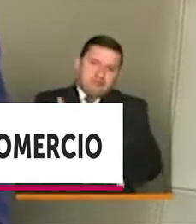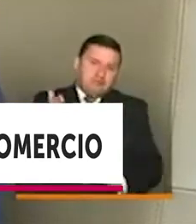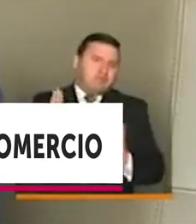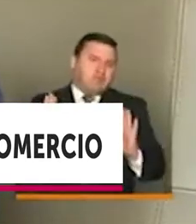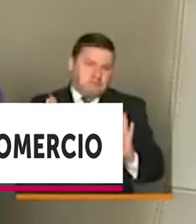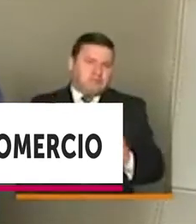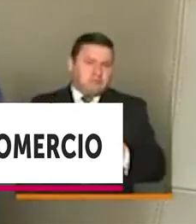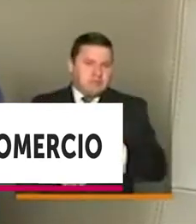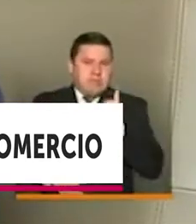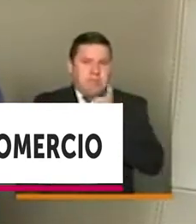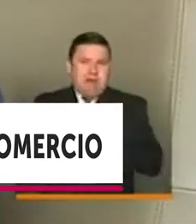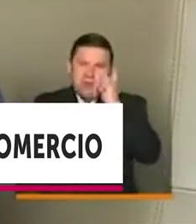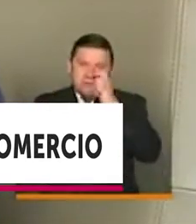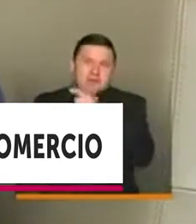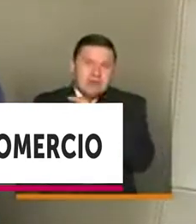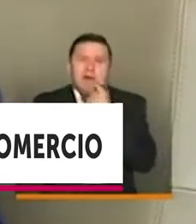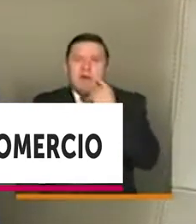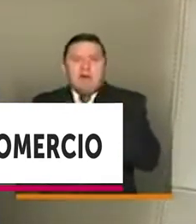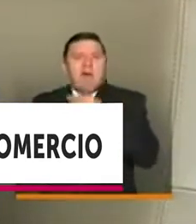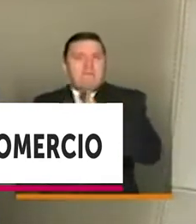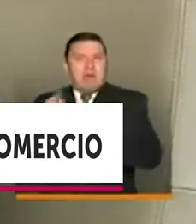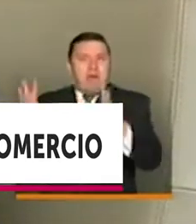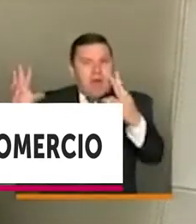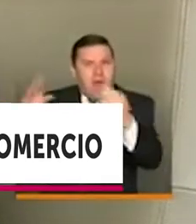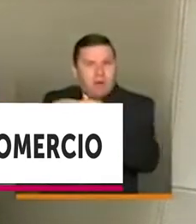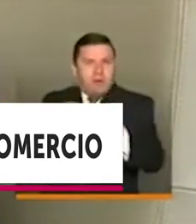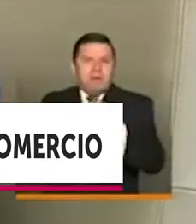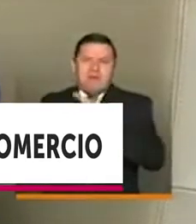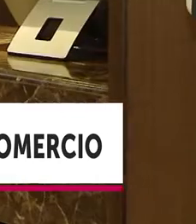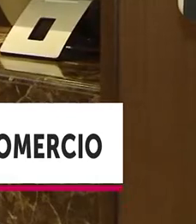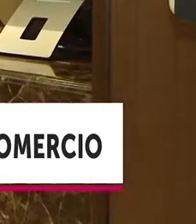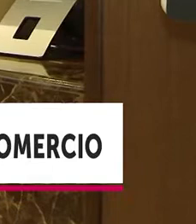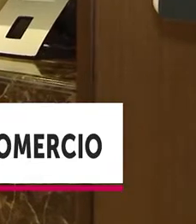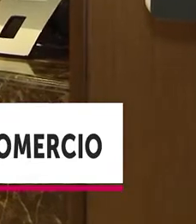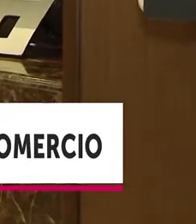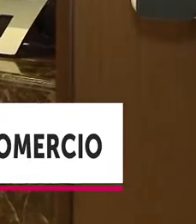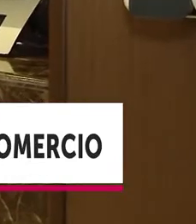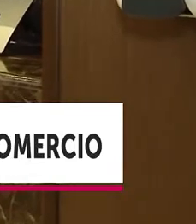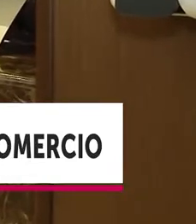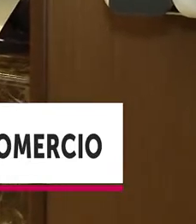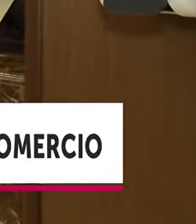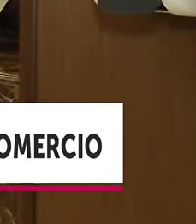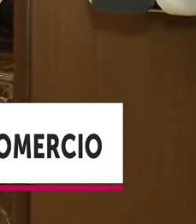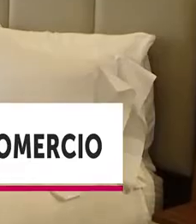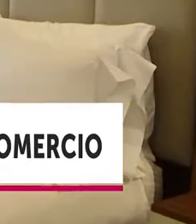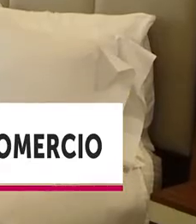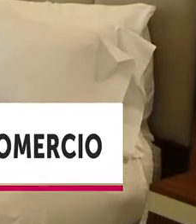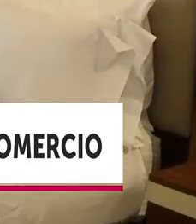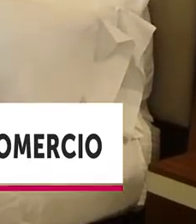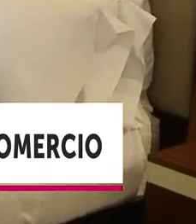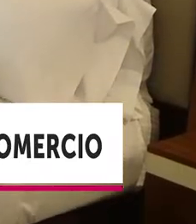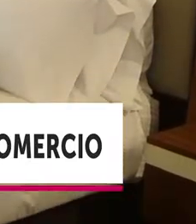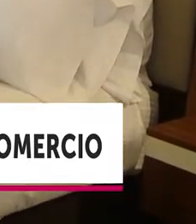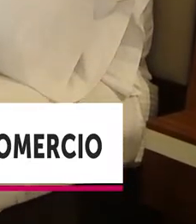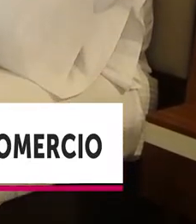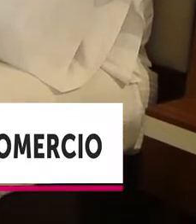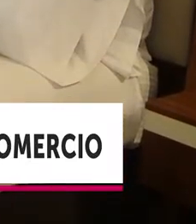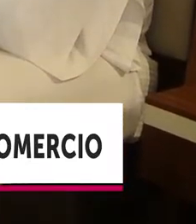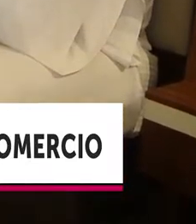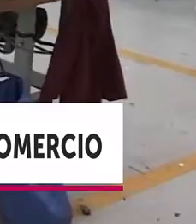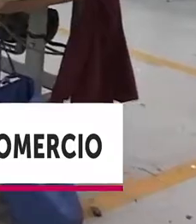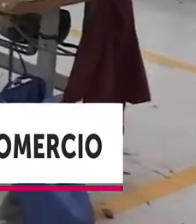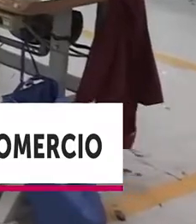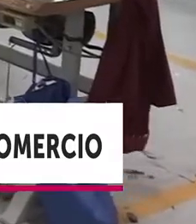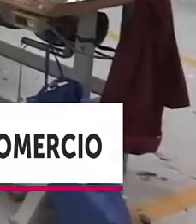también facilitar este proceso, pero sobre todo con una cultura de pago. El gobierno creó líneas de crédito para actividades turísticas y proyectos